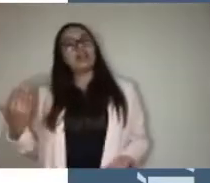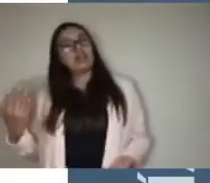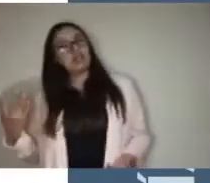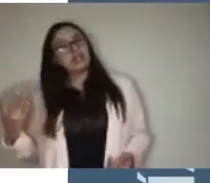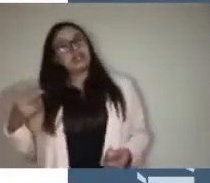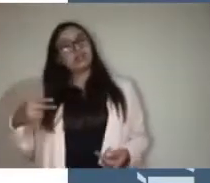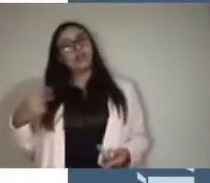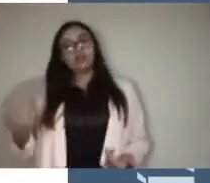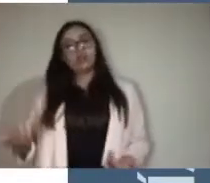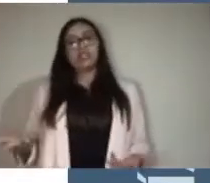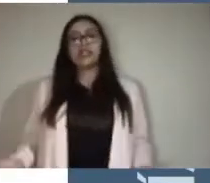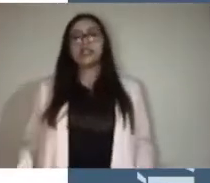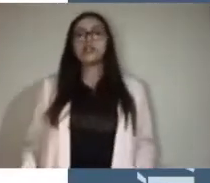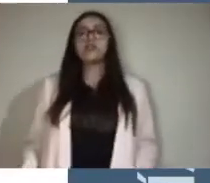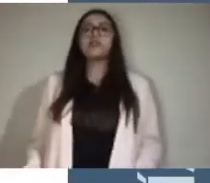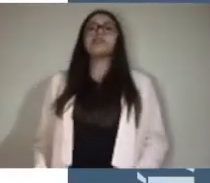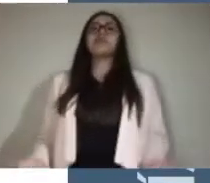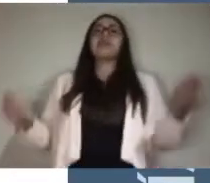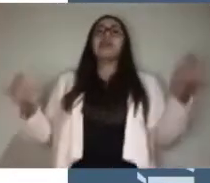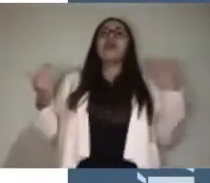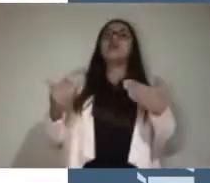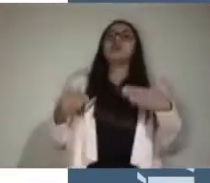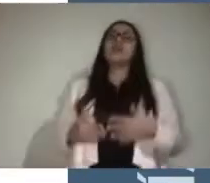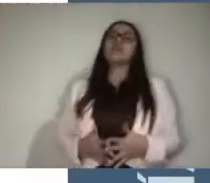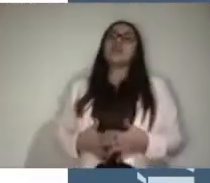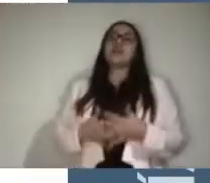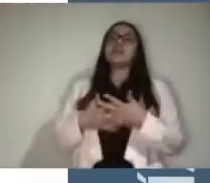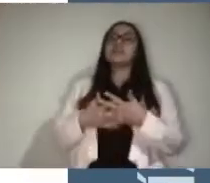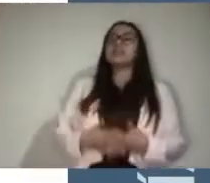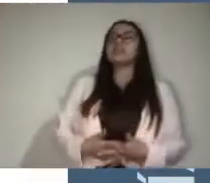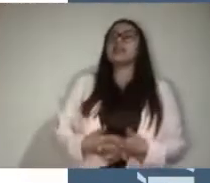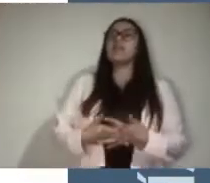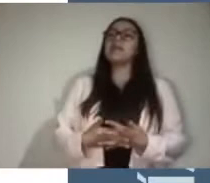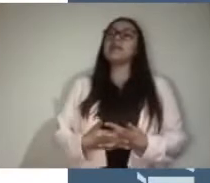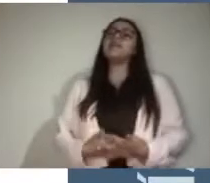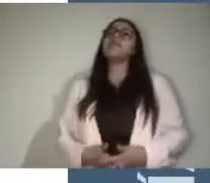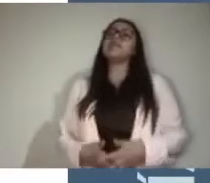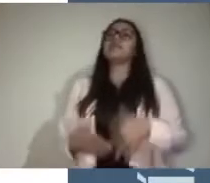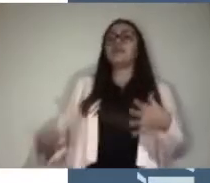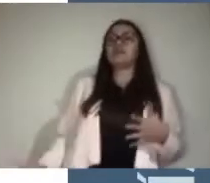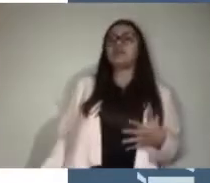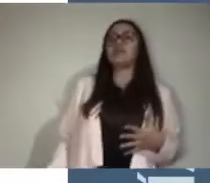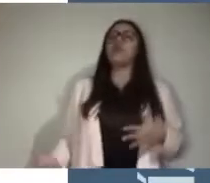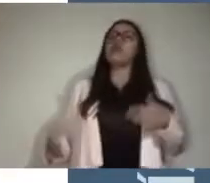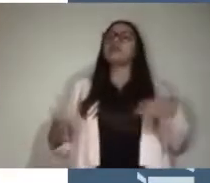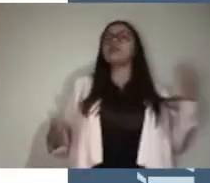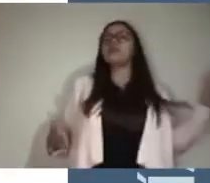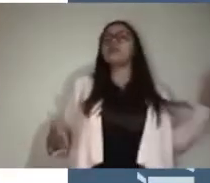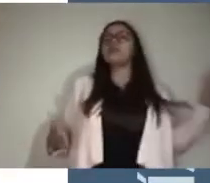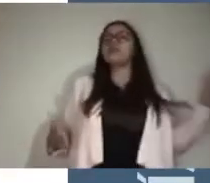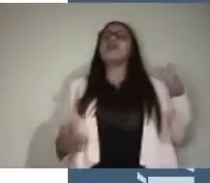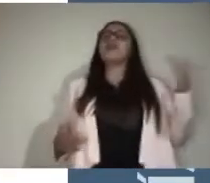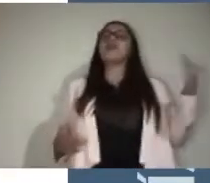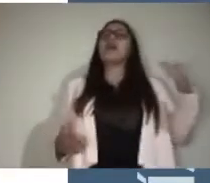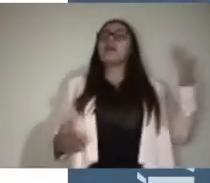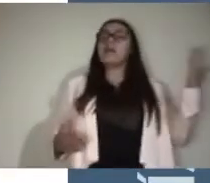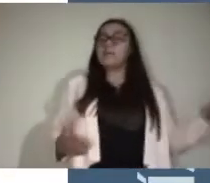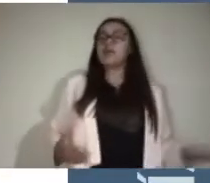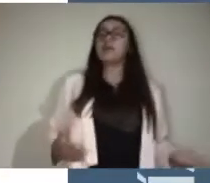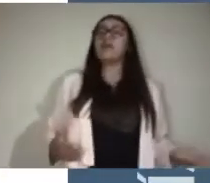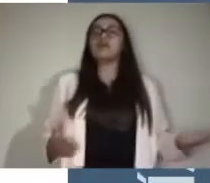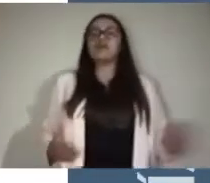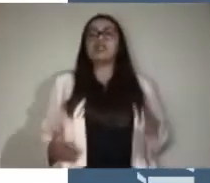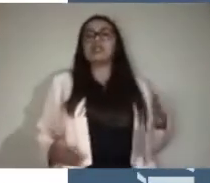y el uso de cigarrillo. En cuanto a la búsqueda de asistencia médica, se estableció cuántas veces fueron